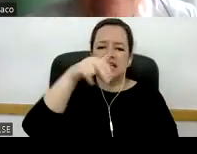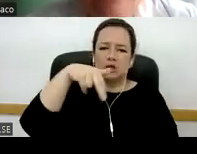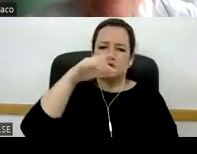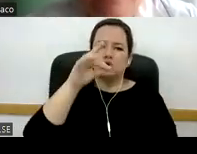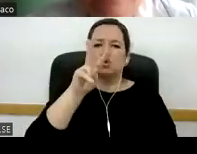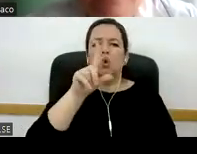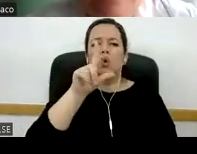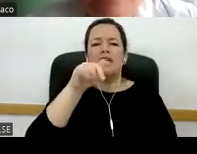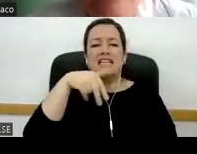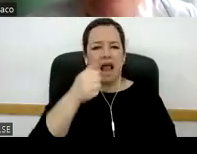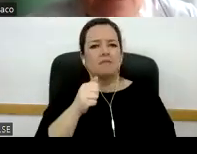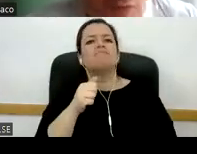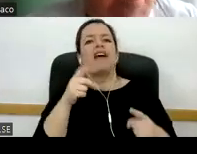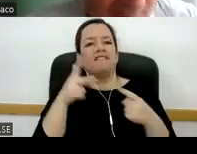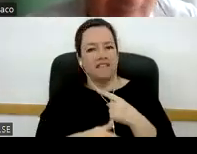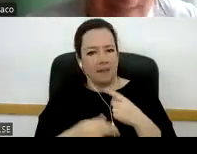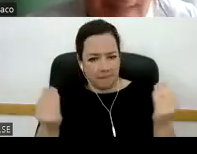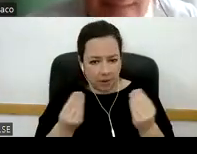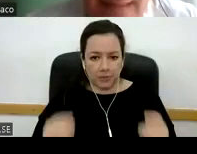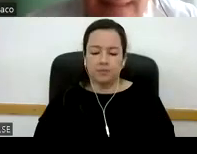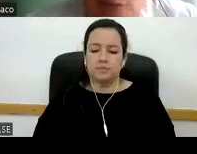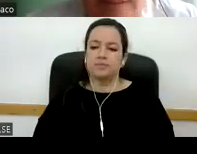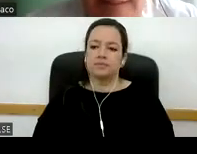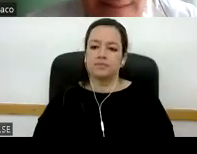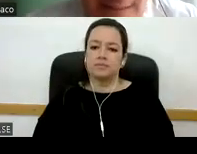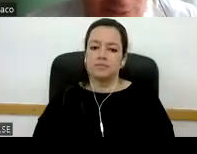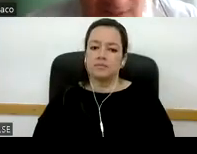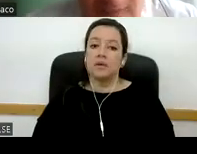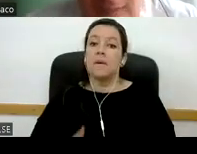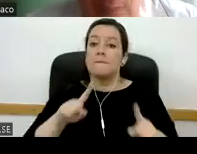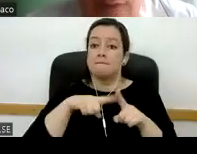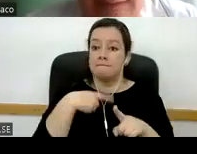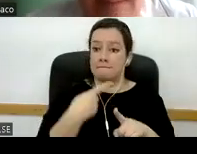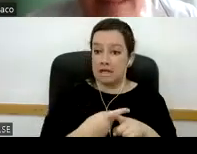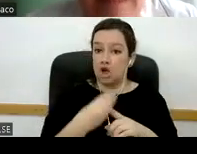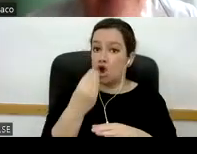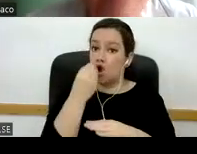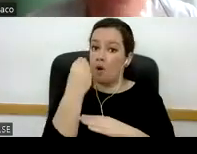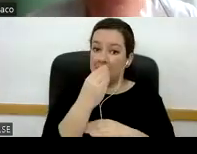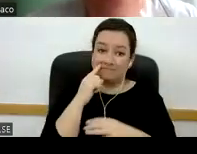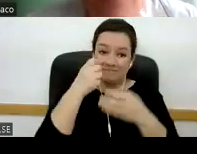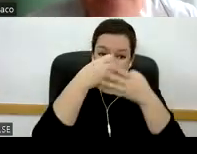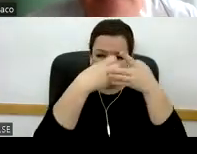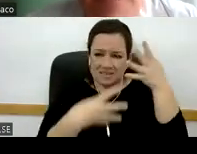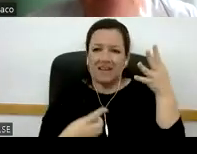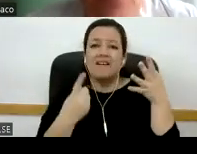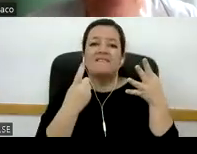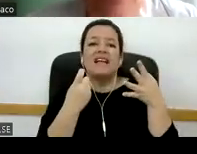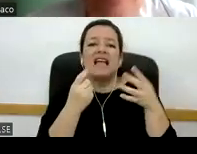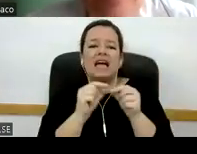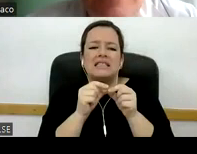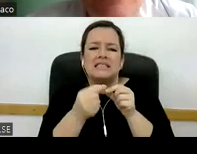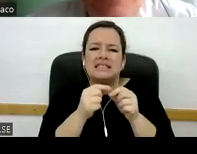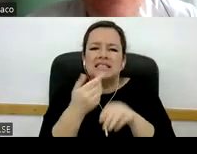insulina y deciros que aparte del aporte dietético, que es un poco el que tenéis aquí no hemos nombrado las semillas porque